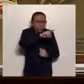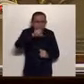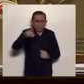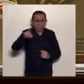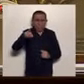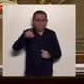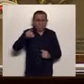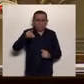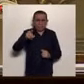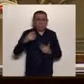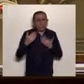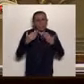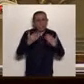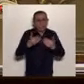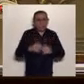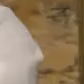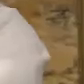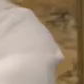por ustedes.